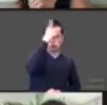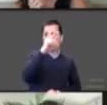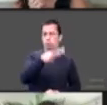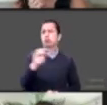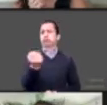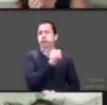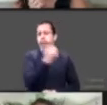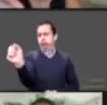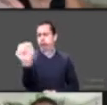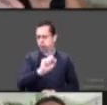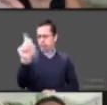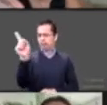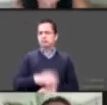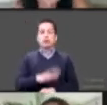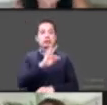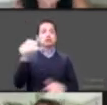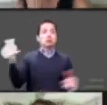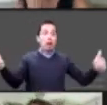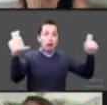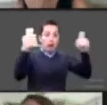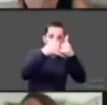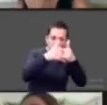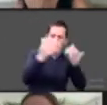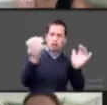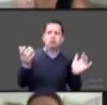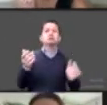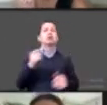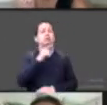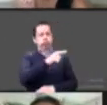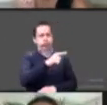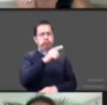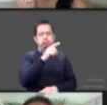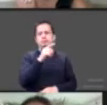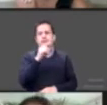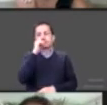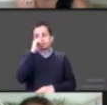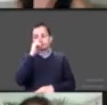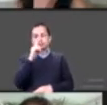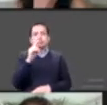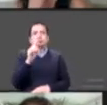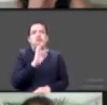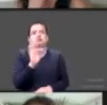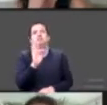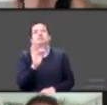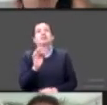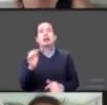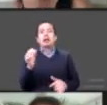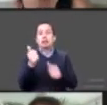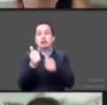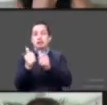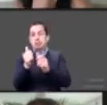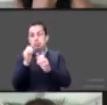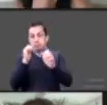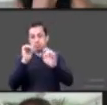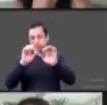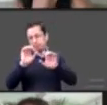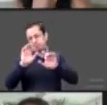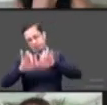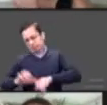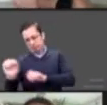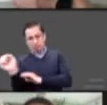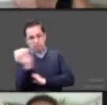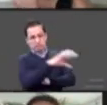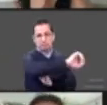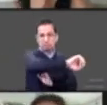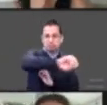las siguientes intervenciones. Si en su momento, porque tampoco pretendemos sustituir a la clínica, sería